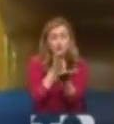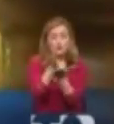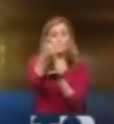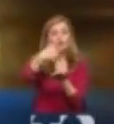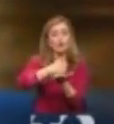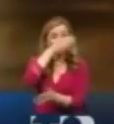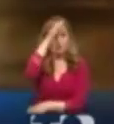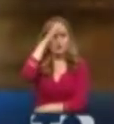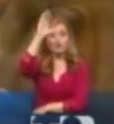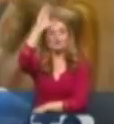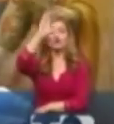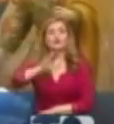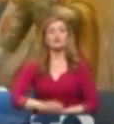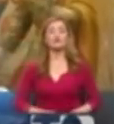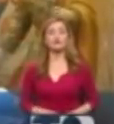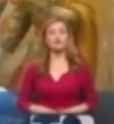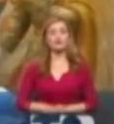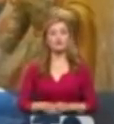la cultura.